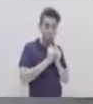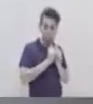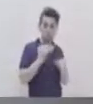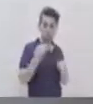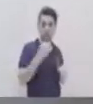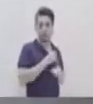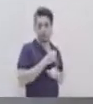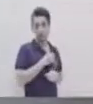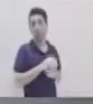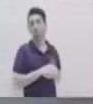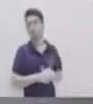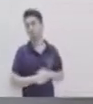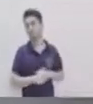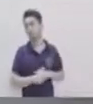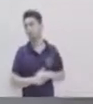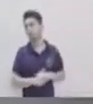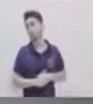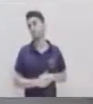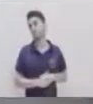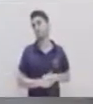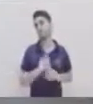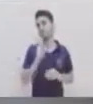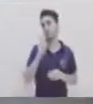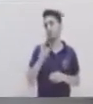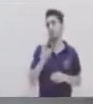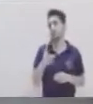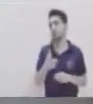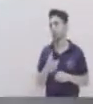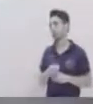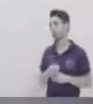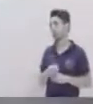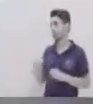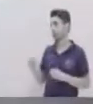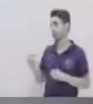lograr lo que se quiere, ¿verdad? Exacto, y eso permite